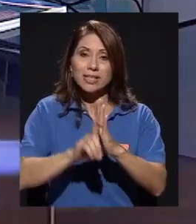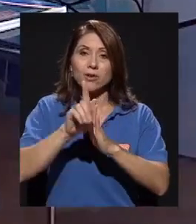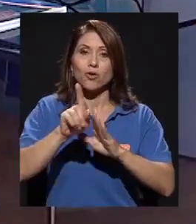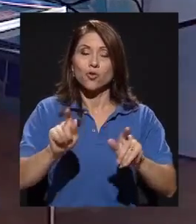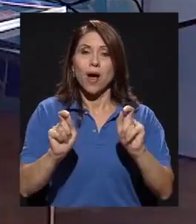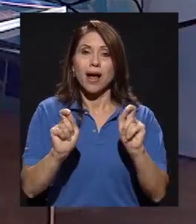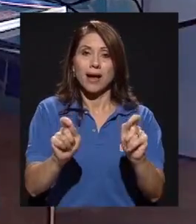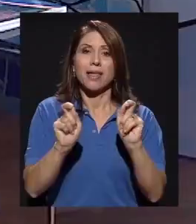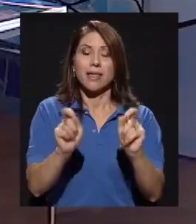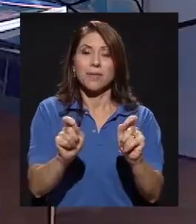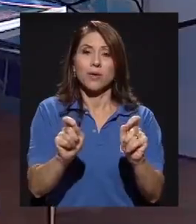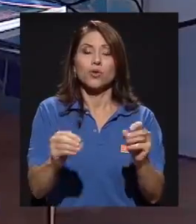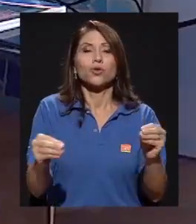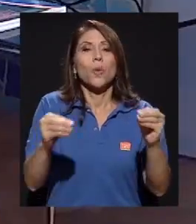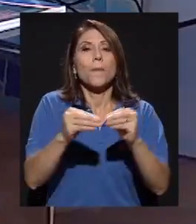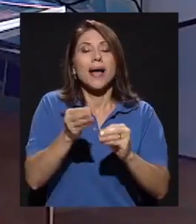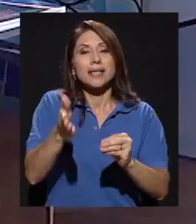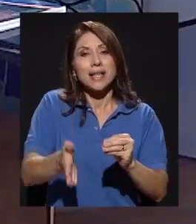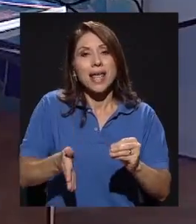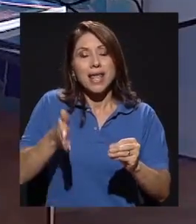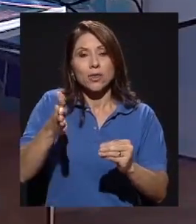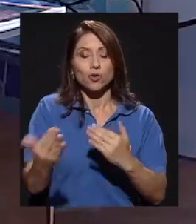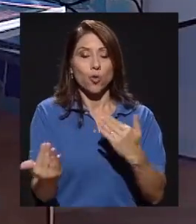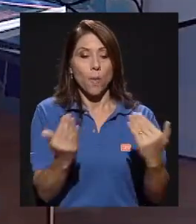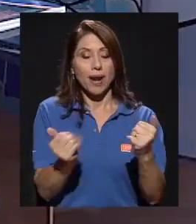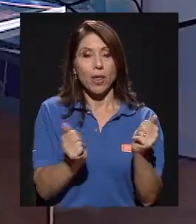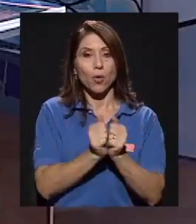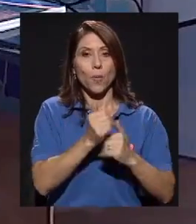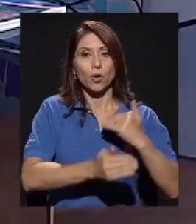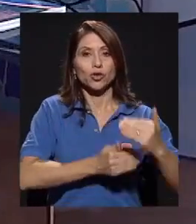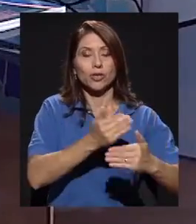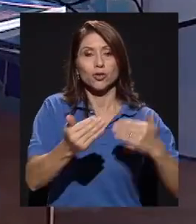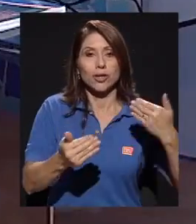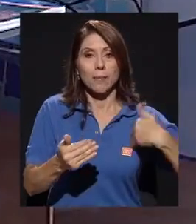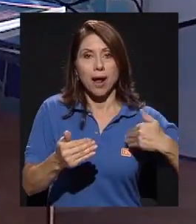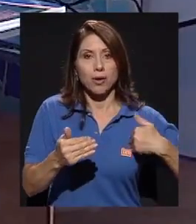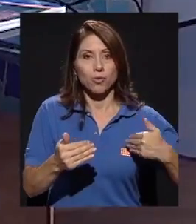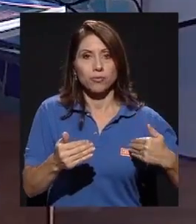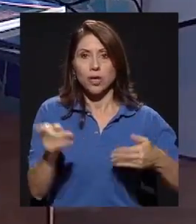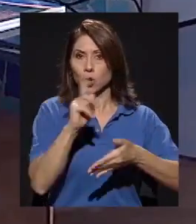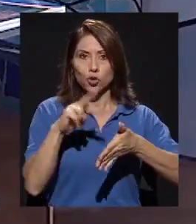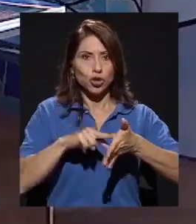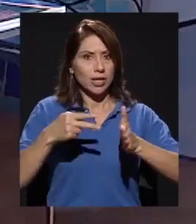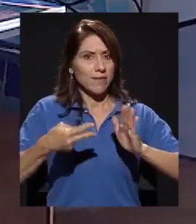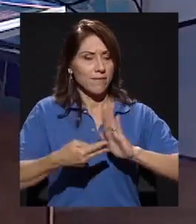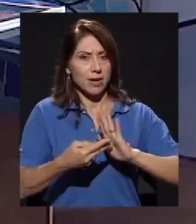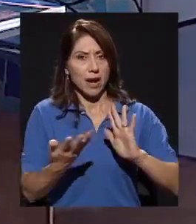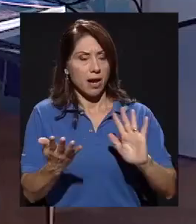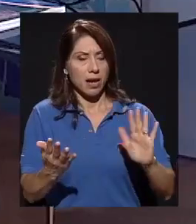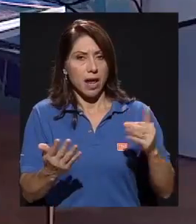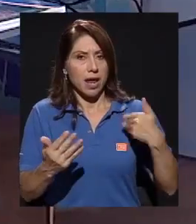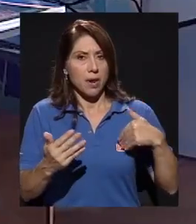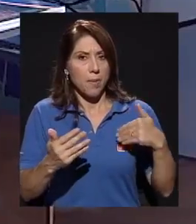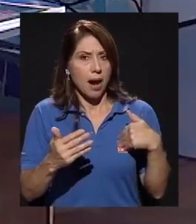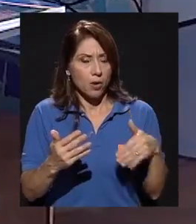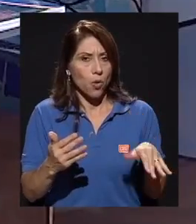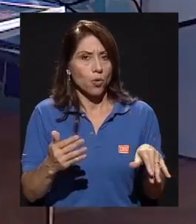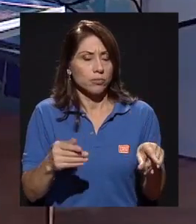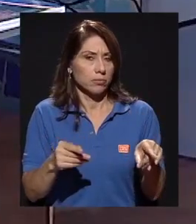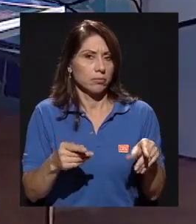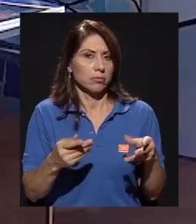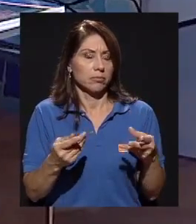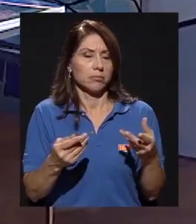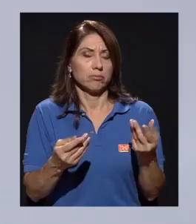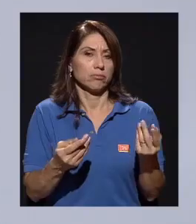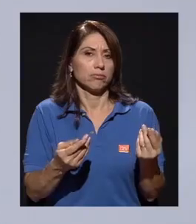veces más lentos que lo que podría tener un varón y no digo porque crea que el varón no tenga algún tipo de